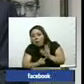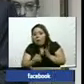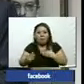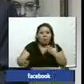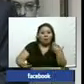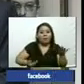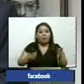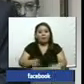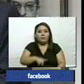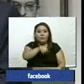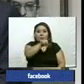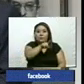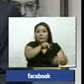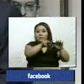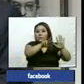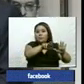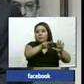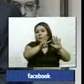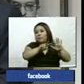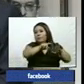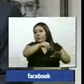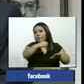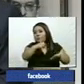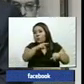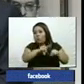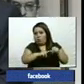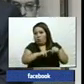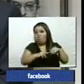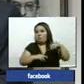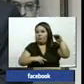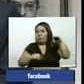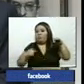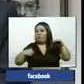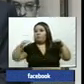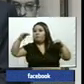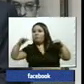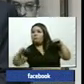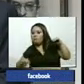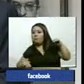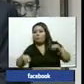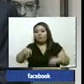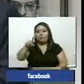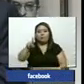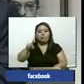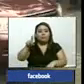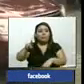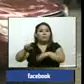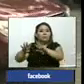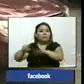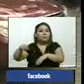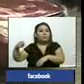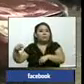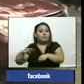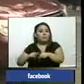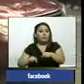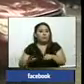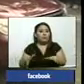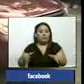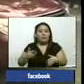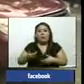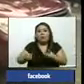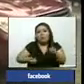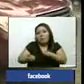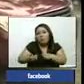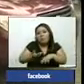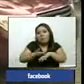de 187 mil dólares se redujo a 119 mil dólares. La subasta de